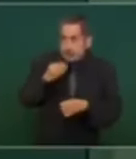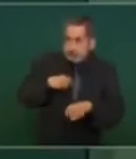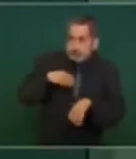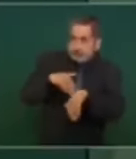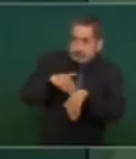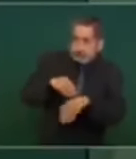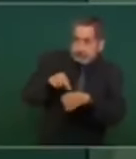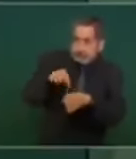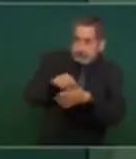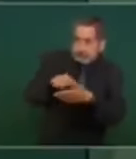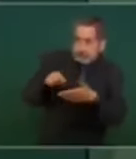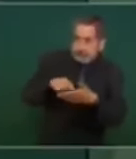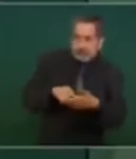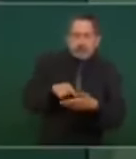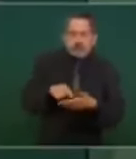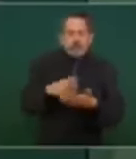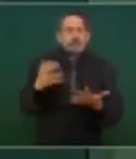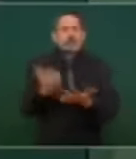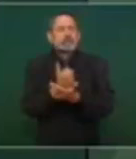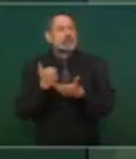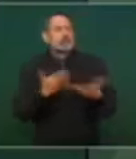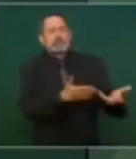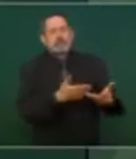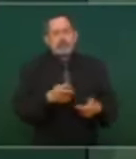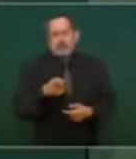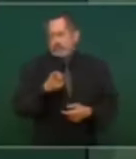pueden triunfar